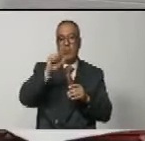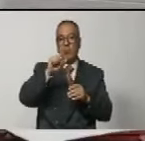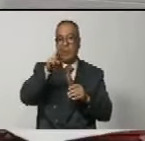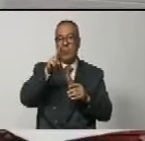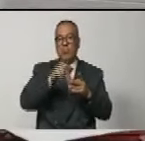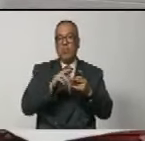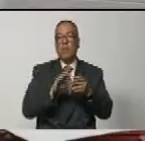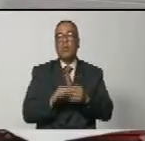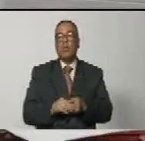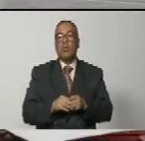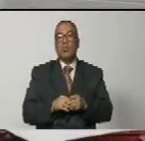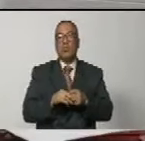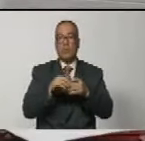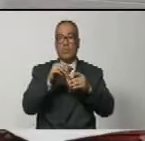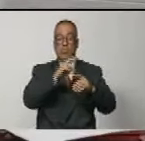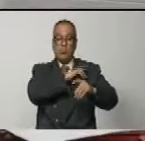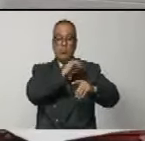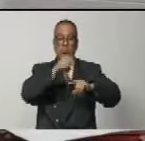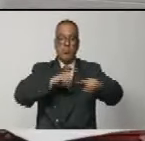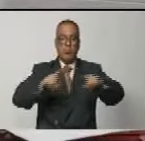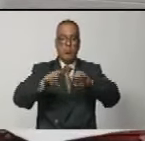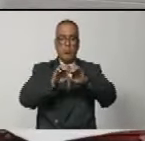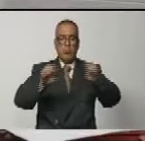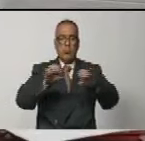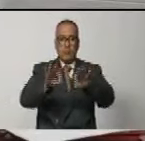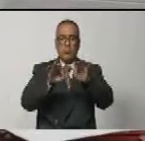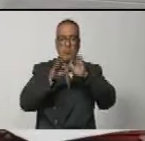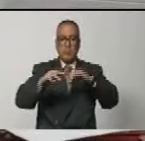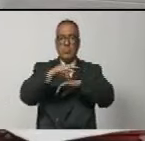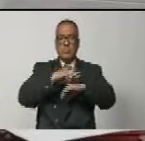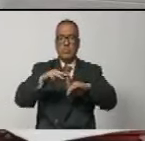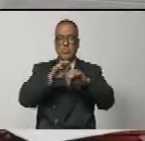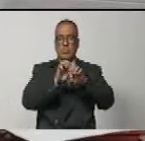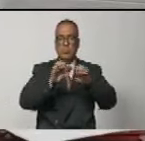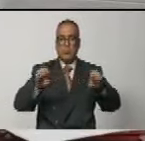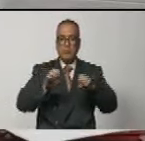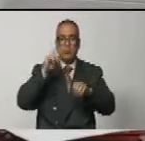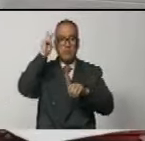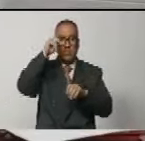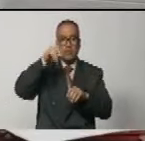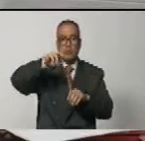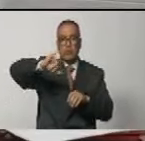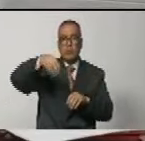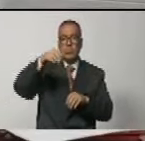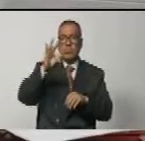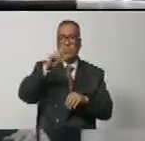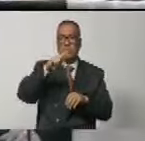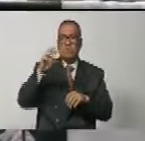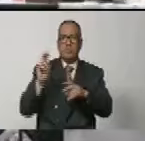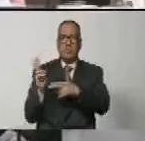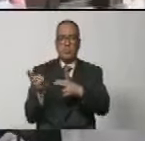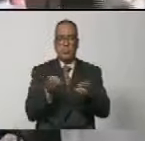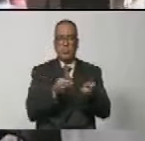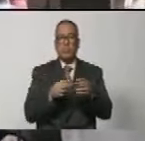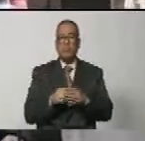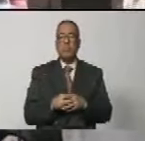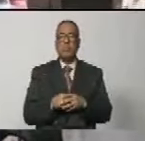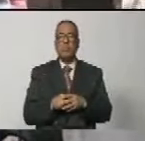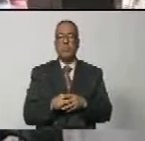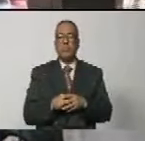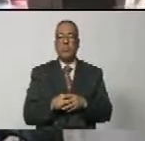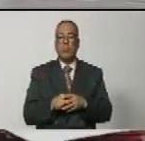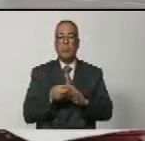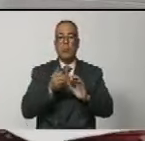Ramírez, intérprete. La directora de Educación Especial del Ministerio de Educación, profesora Jennifer Salazar, bienvenida.